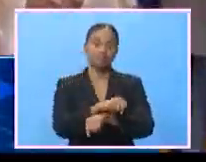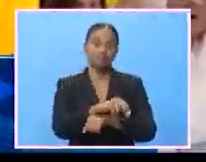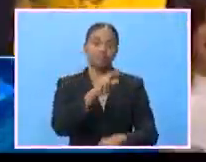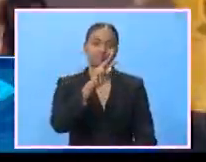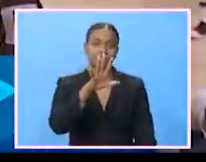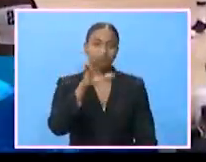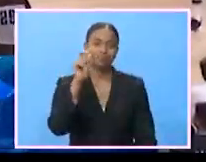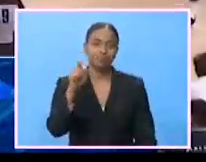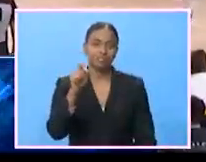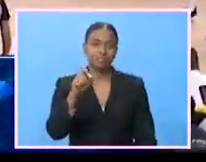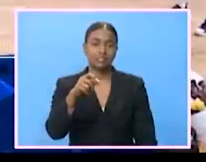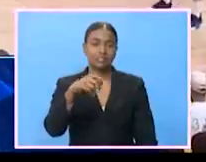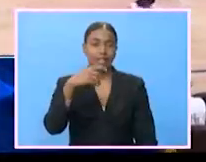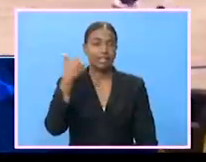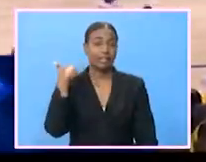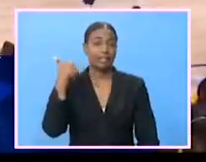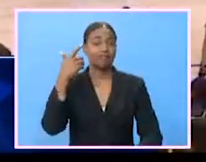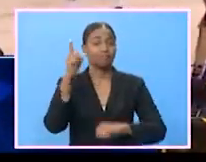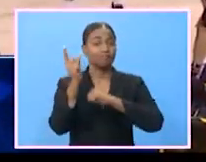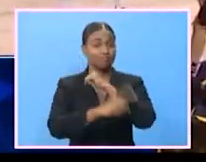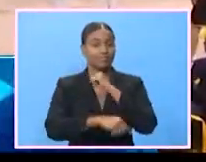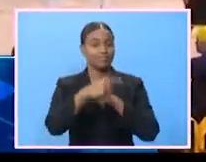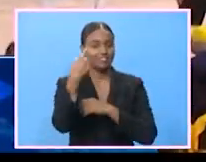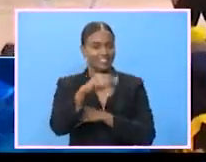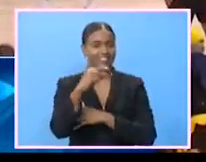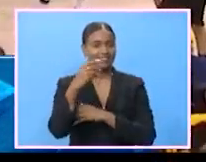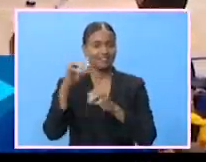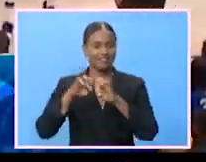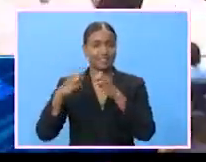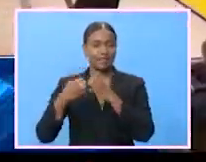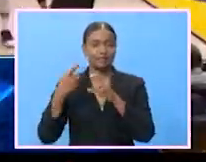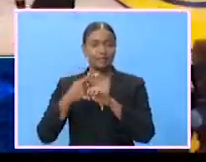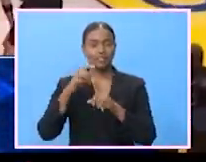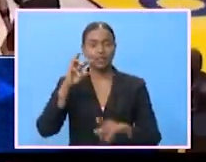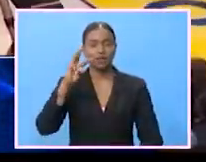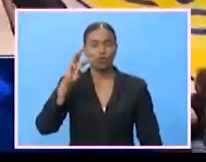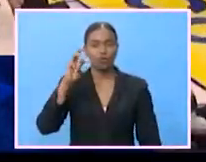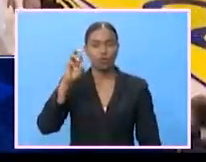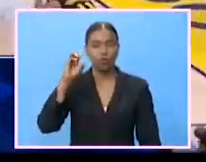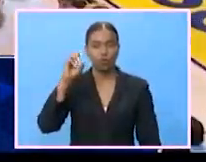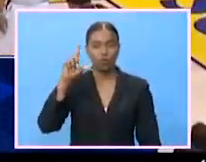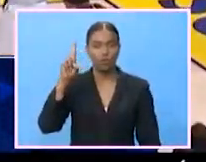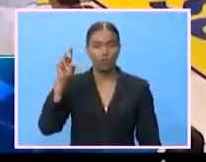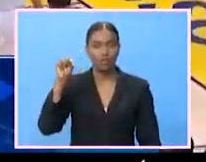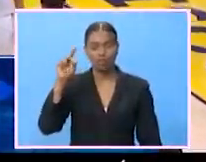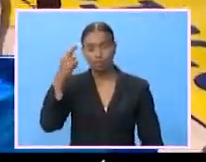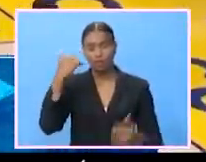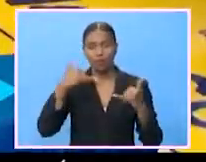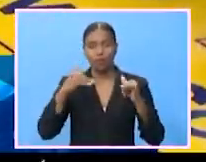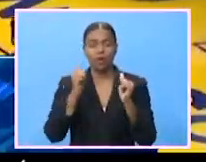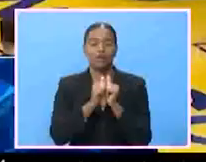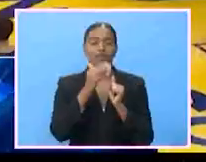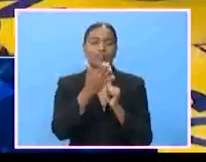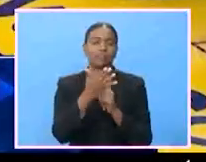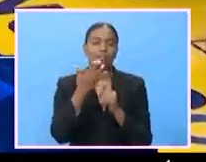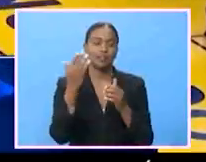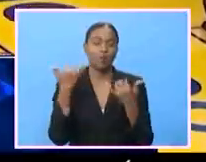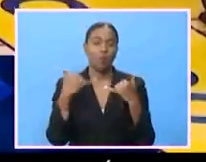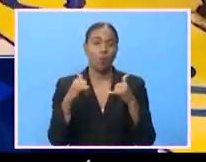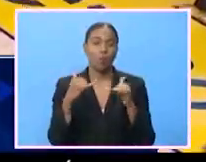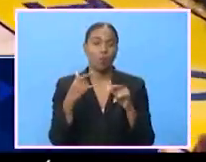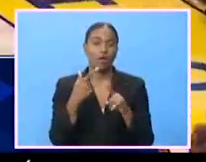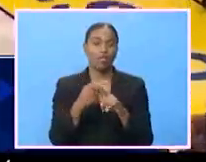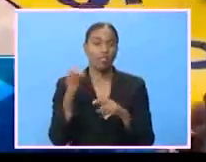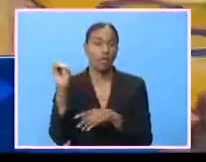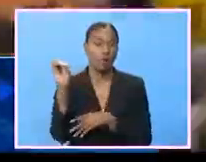25 puntos. Una pela le propinó el conjunto de los Warriors de Golden State en ese primer partido de la Conferencia